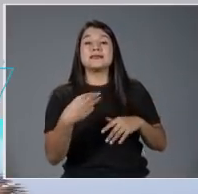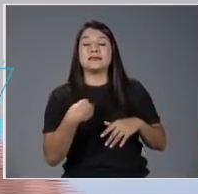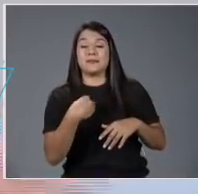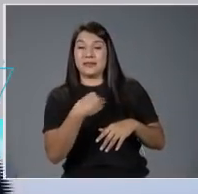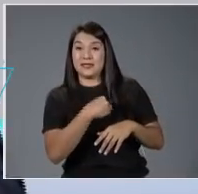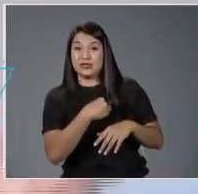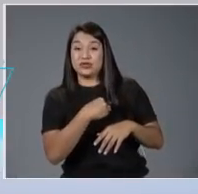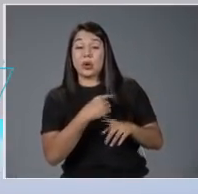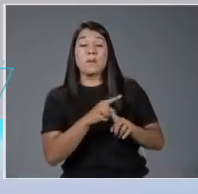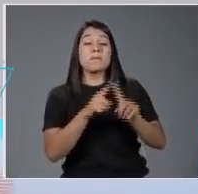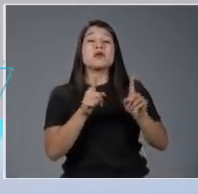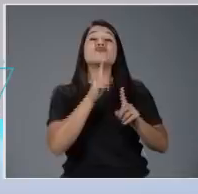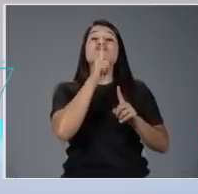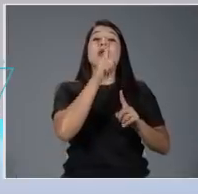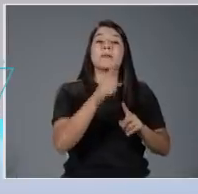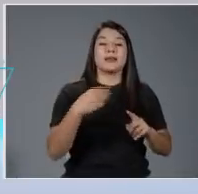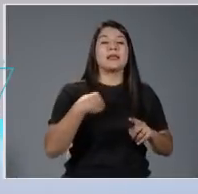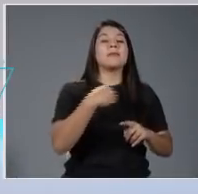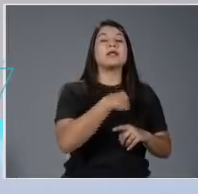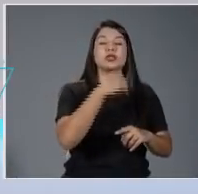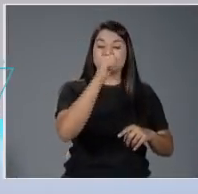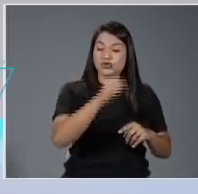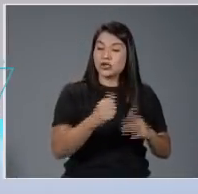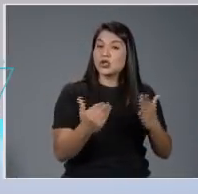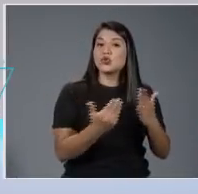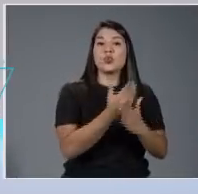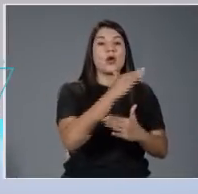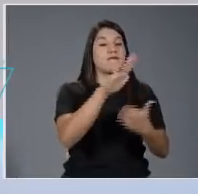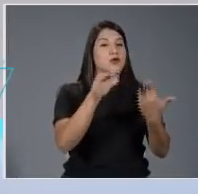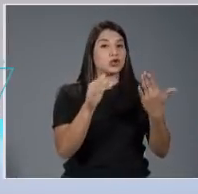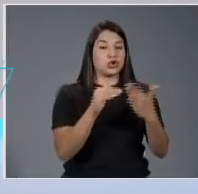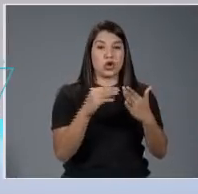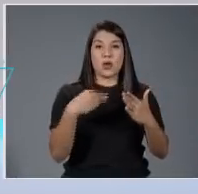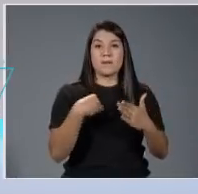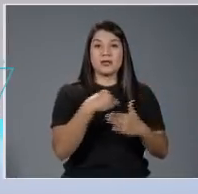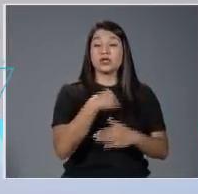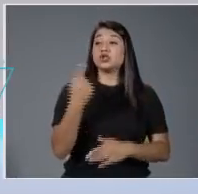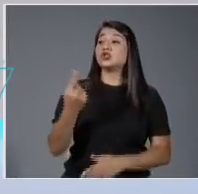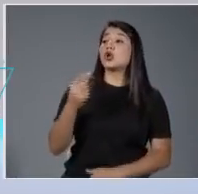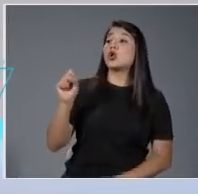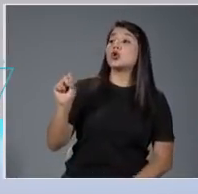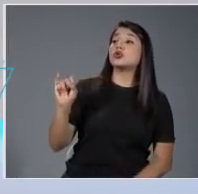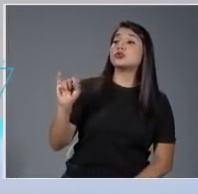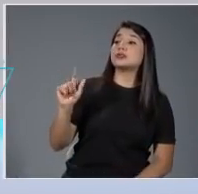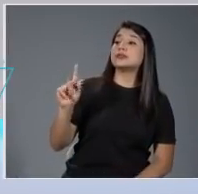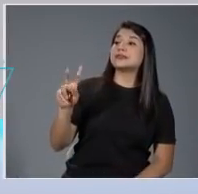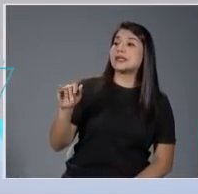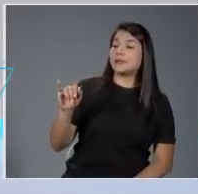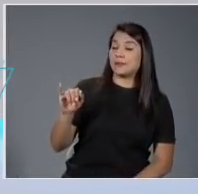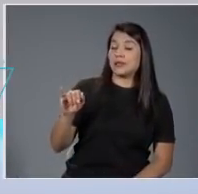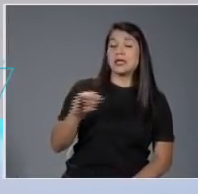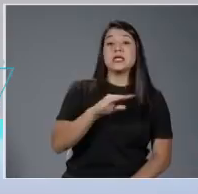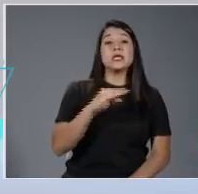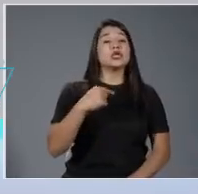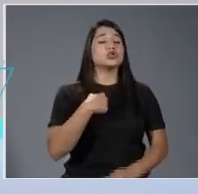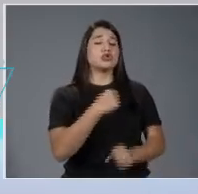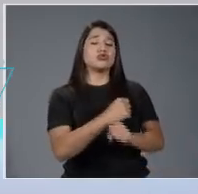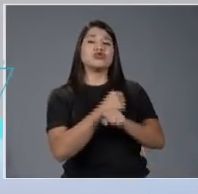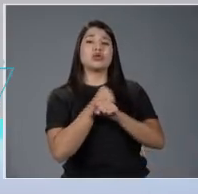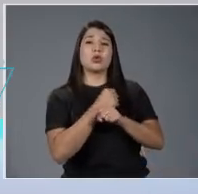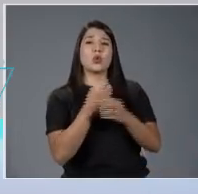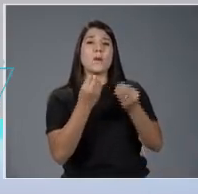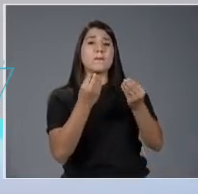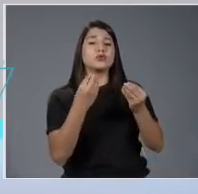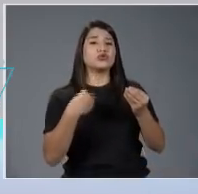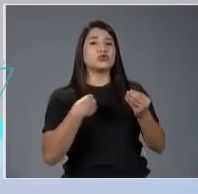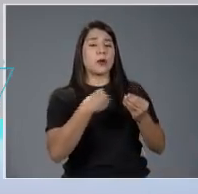él realmente renovó esa totalidad. Solo doña Silvi se quedó. Y estoy seguro que hay varios ministros o ministras